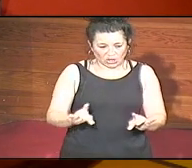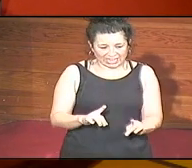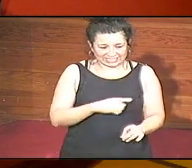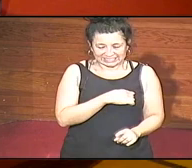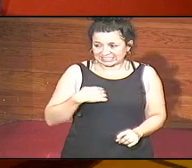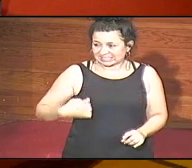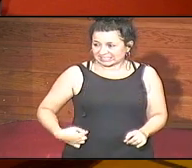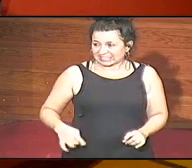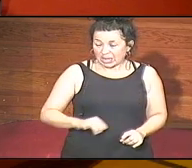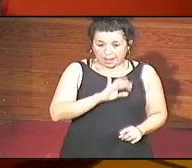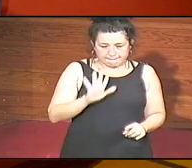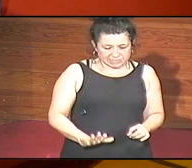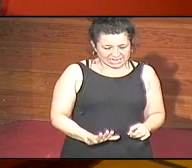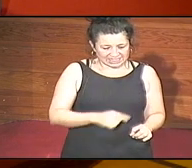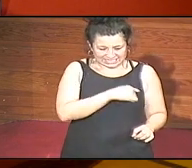chinas